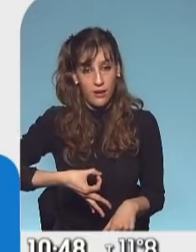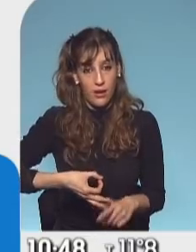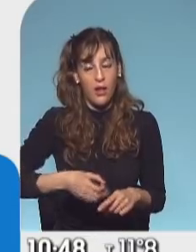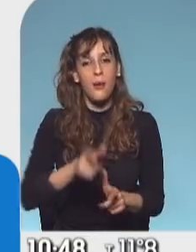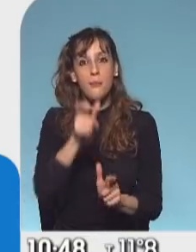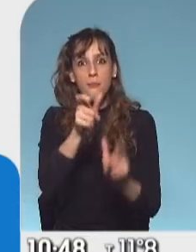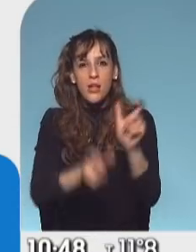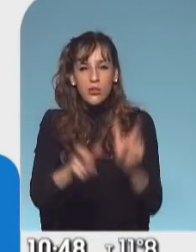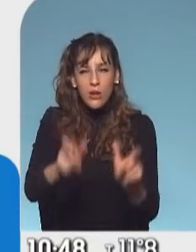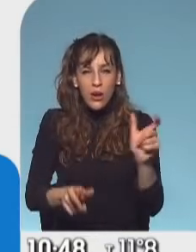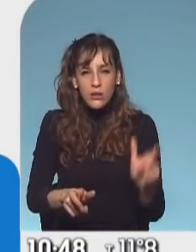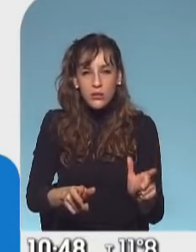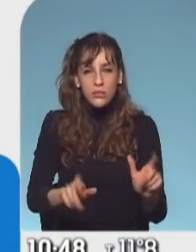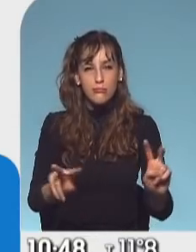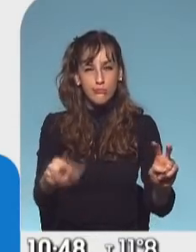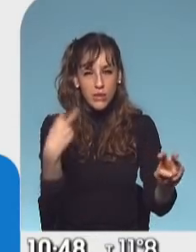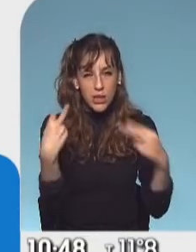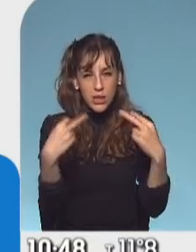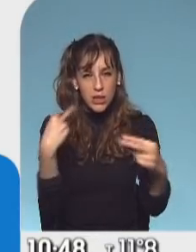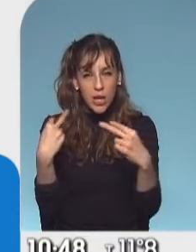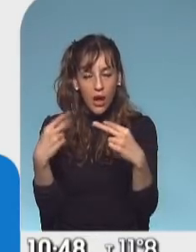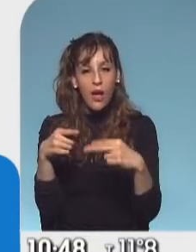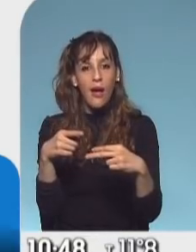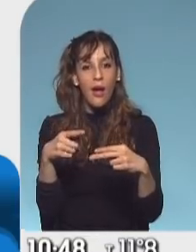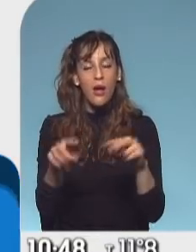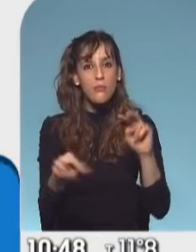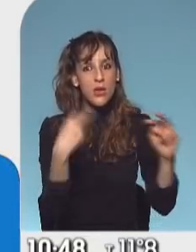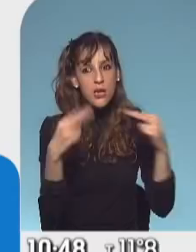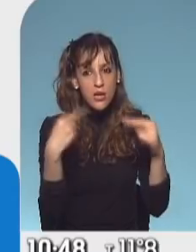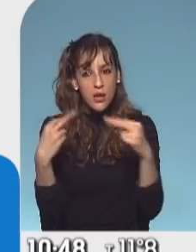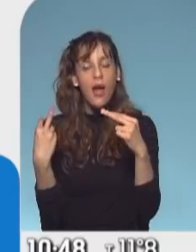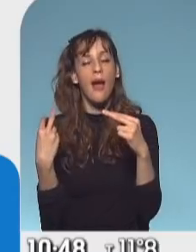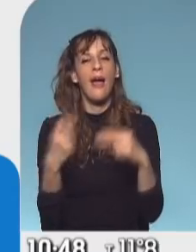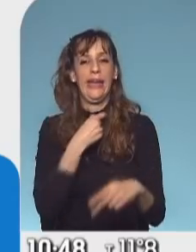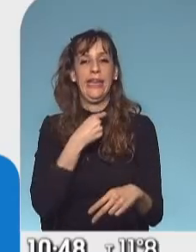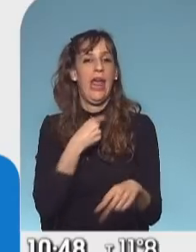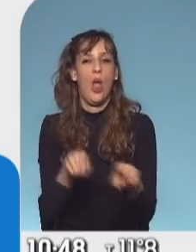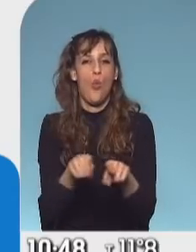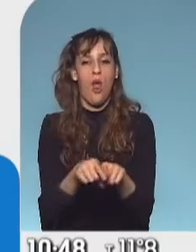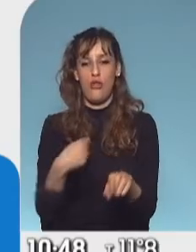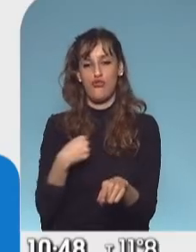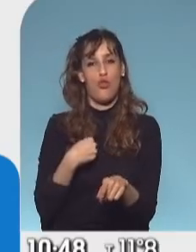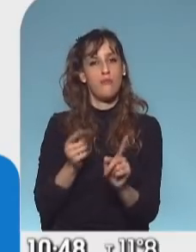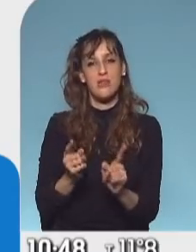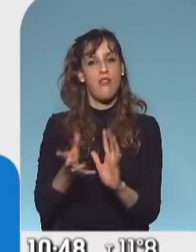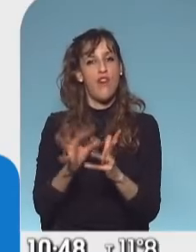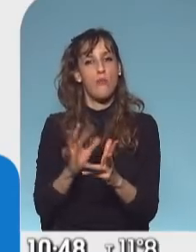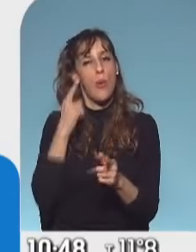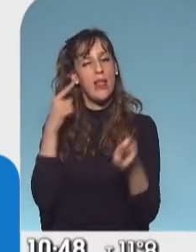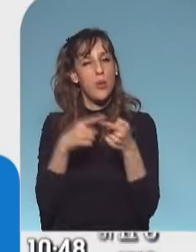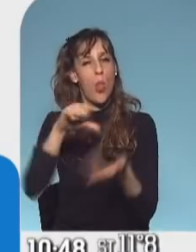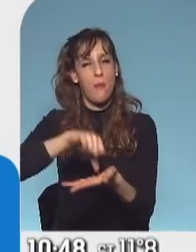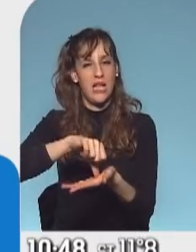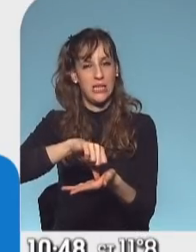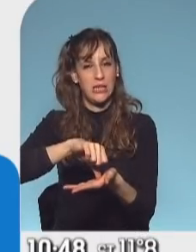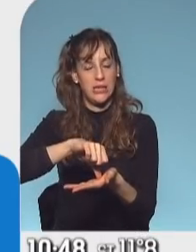de la pantalla, todas esas caritas que estoy mirando quieren construir el mismo país que yo. Y que yo cuento